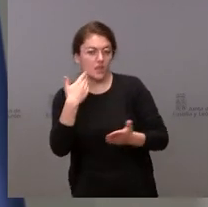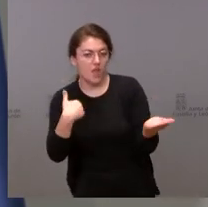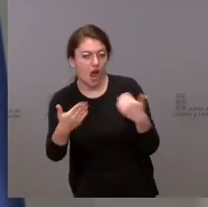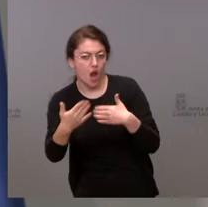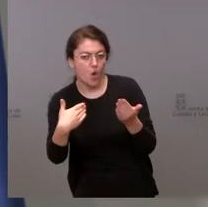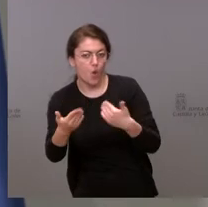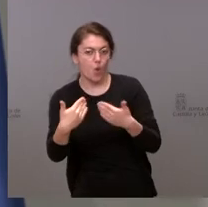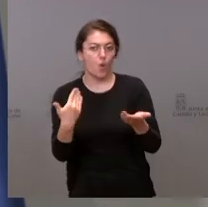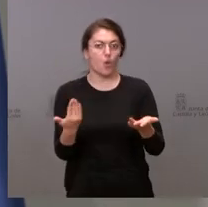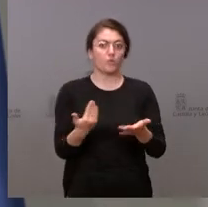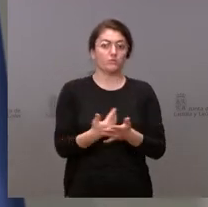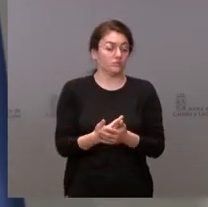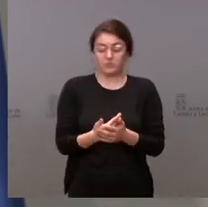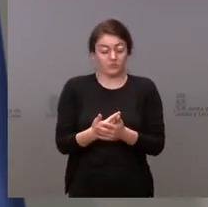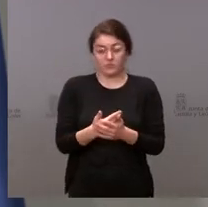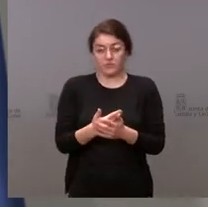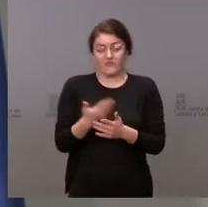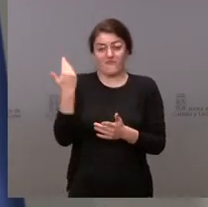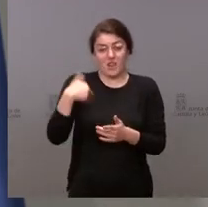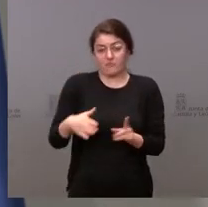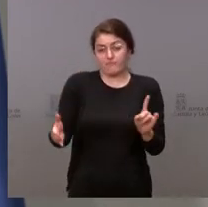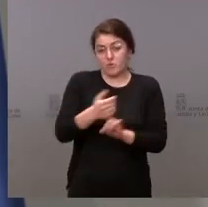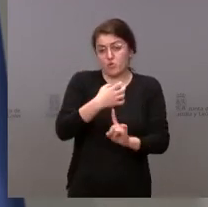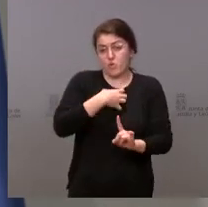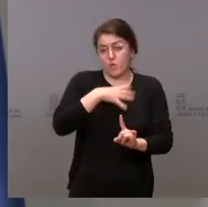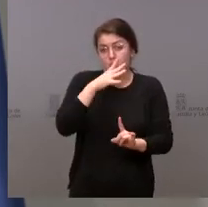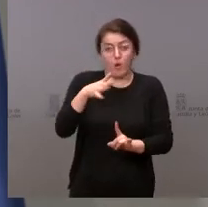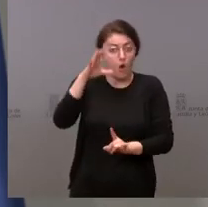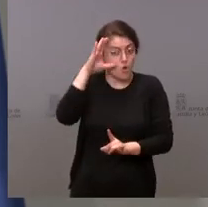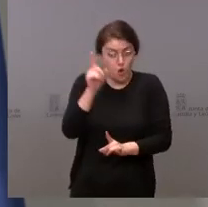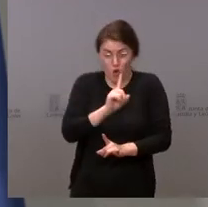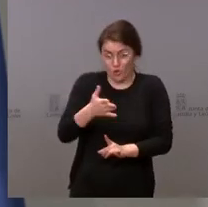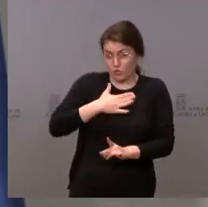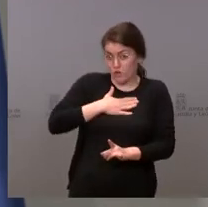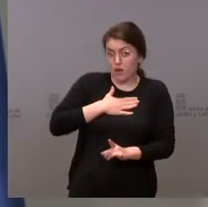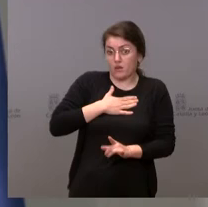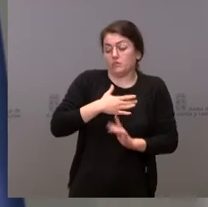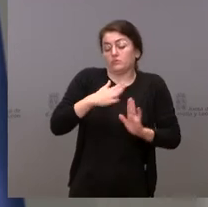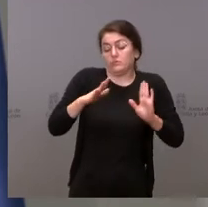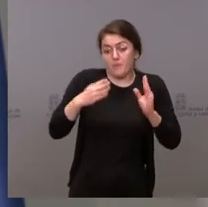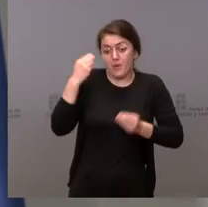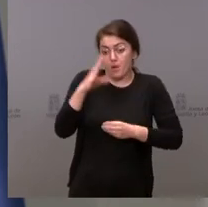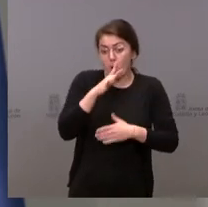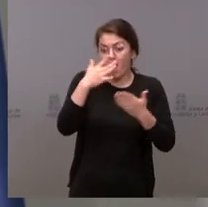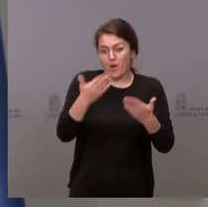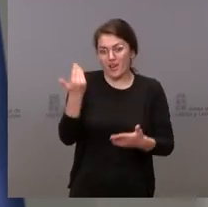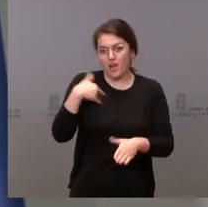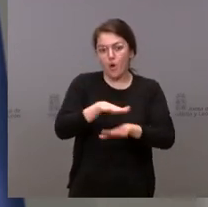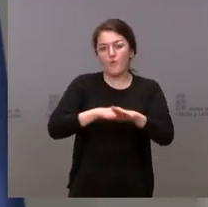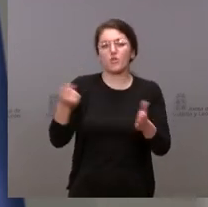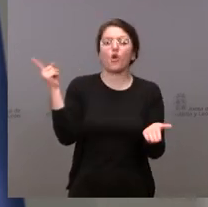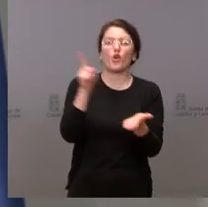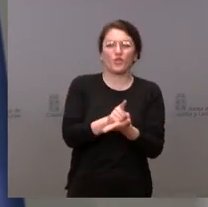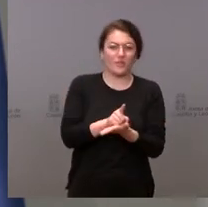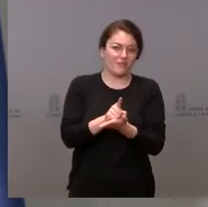porque no fuimos escuchados esperemos que en esta ocasión el gobierno no cometa el error que cometió con el tema del iva y antes de que tengamos que ir a la